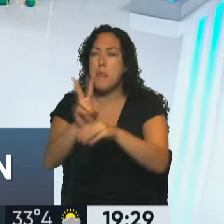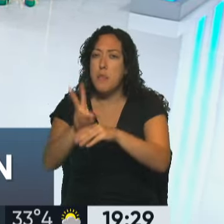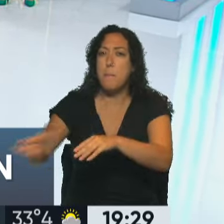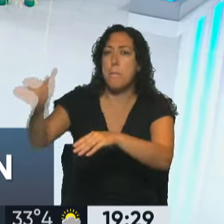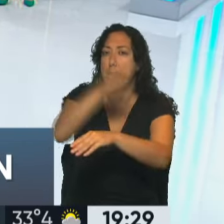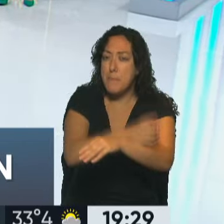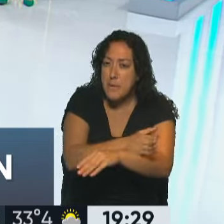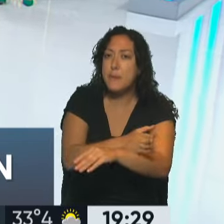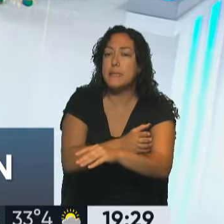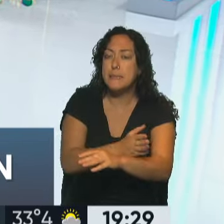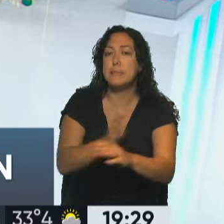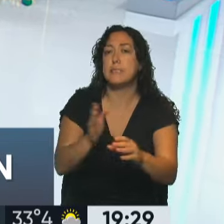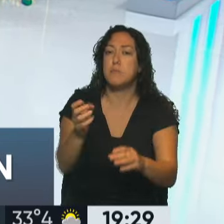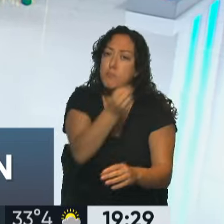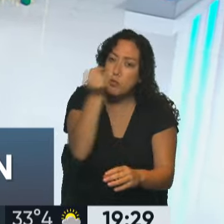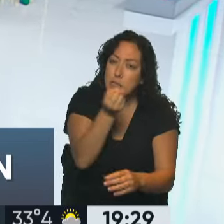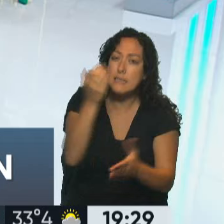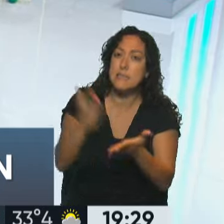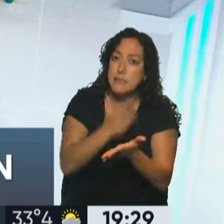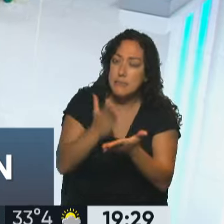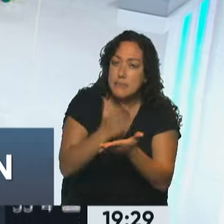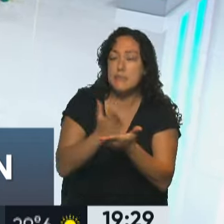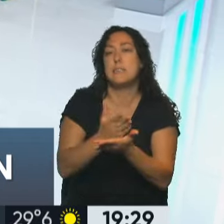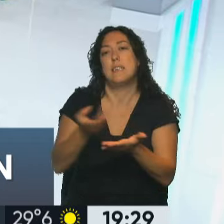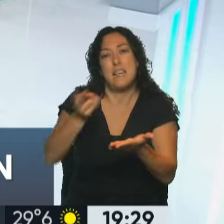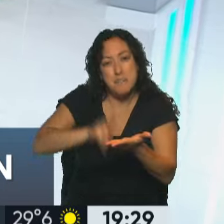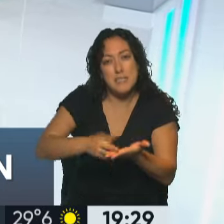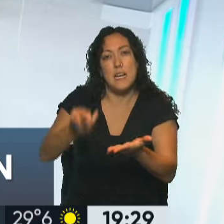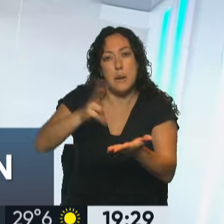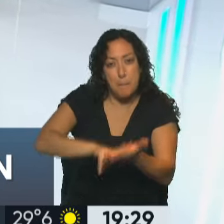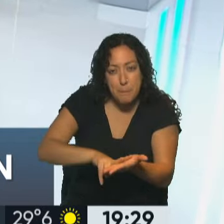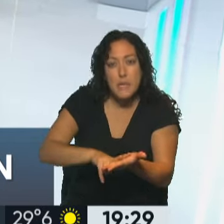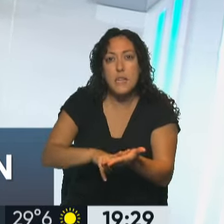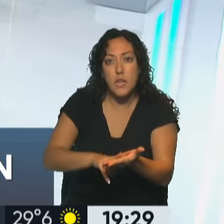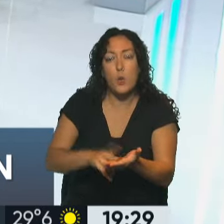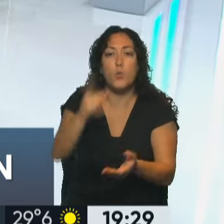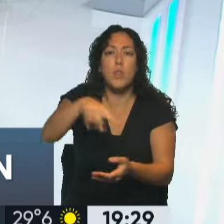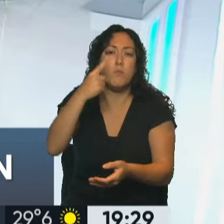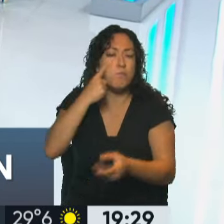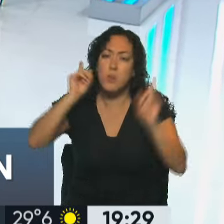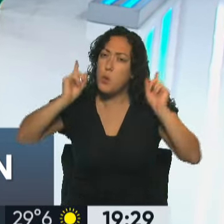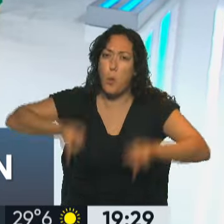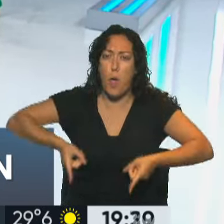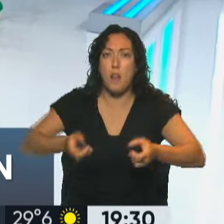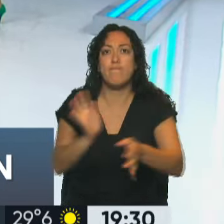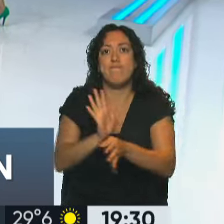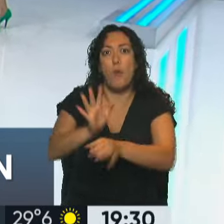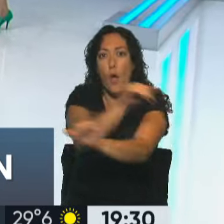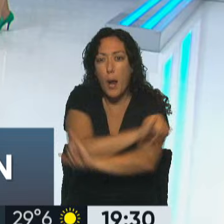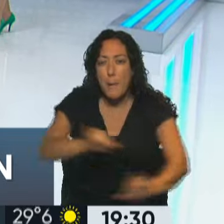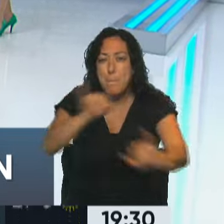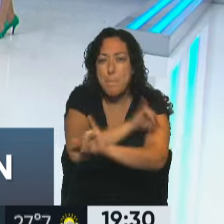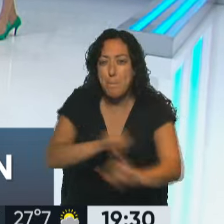pueda haberlo escuchado Está bueno machacar en esto reiterar porque de eso se trata para que forme parte de una campaña de